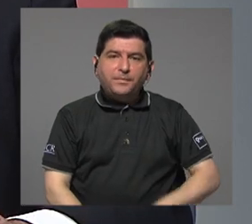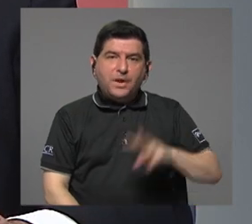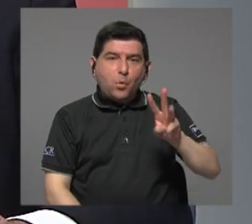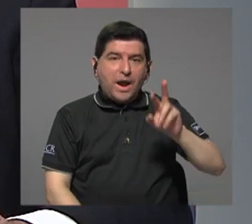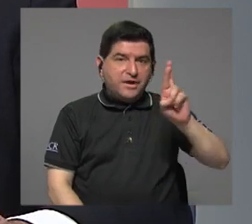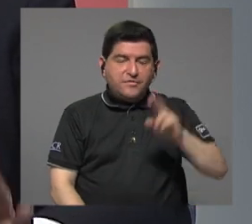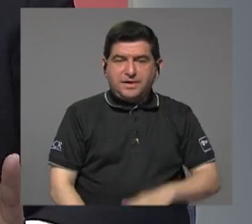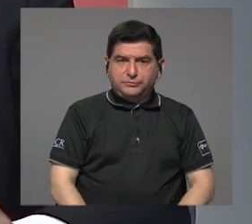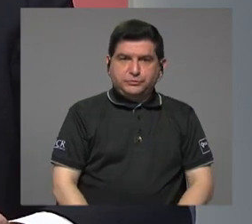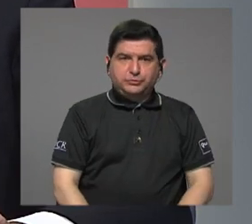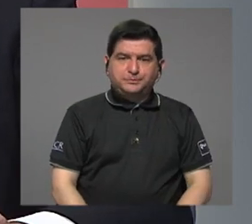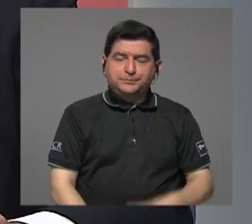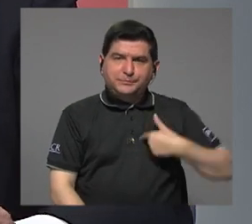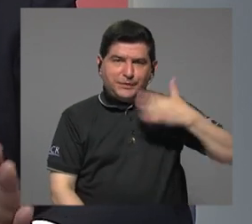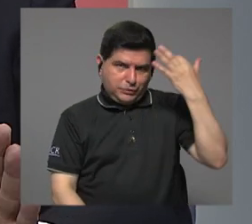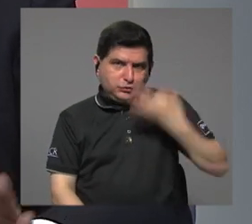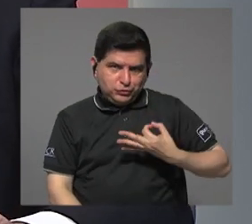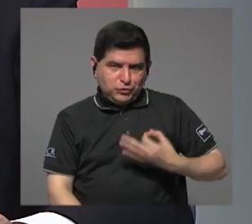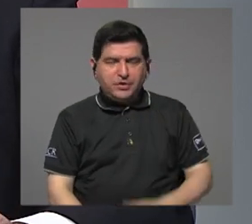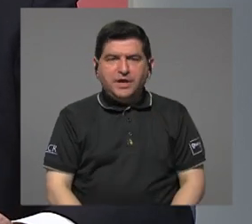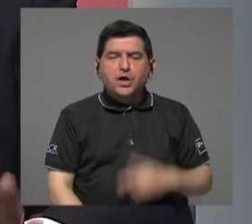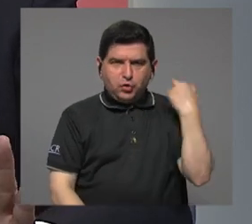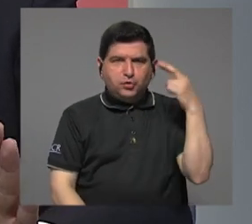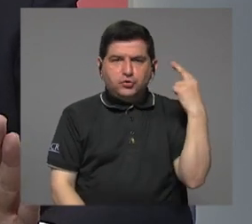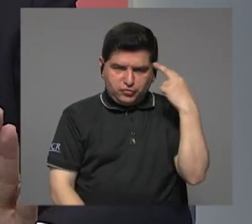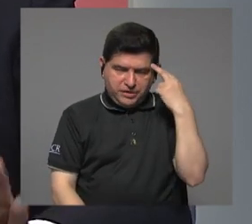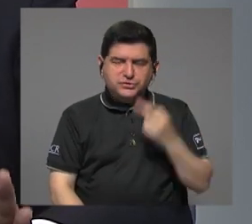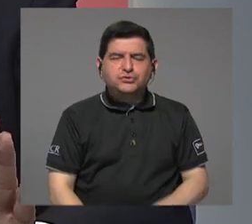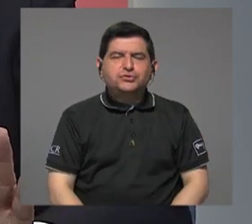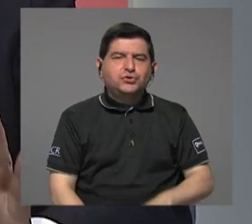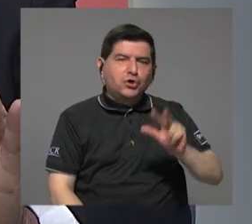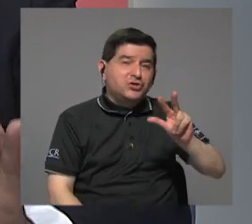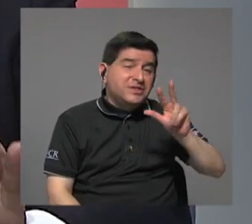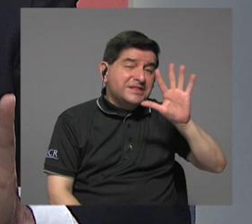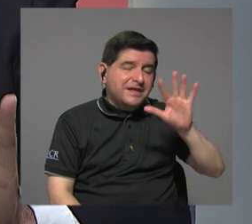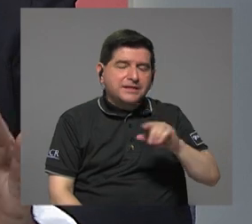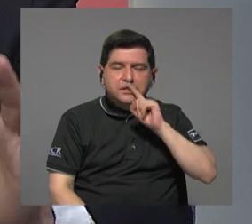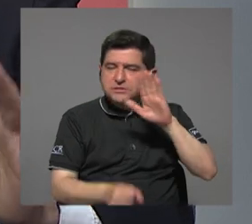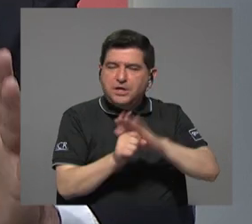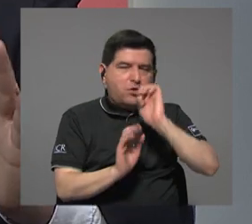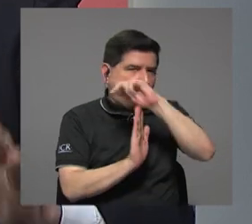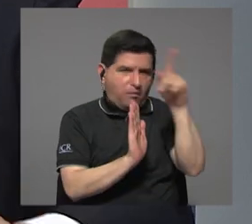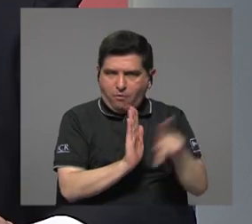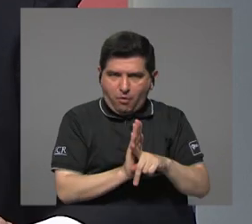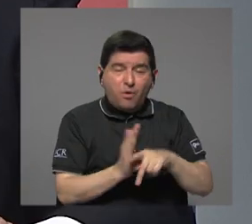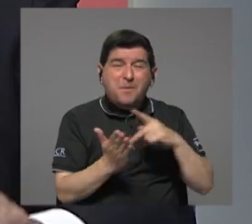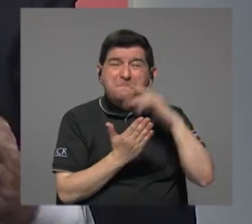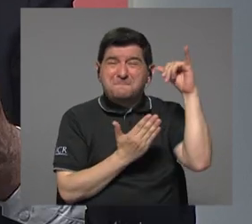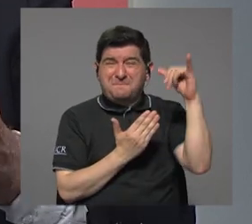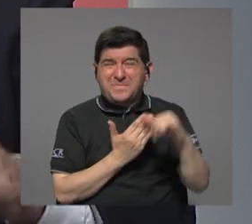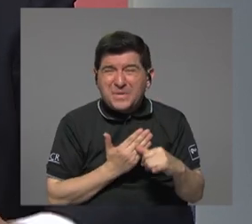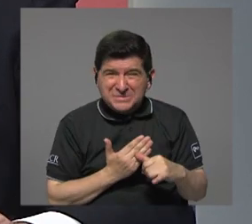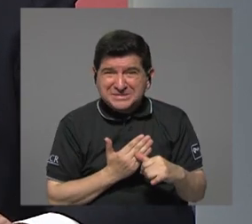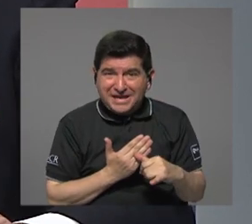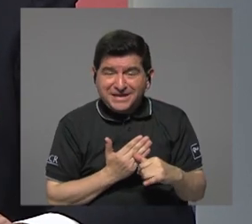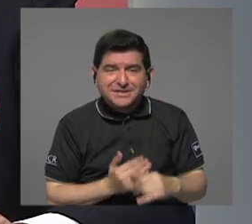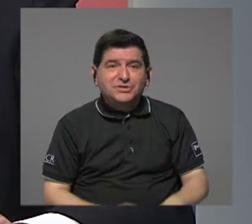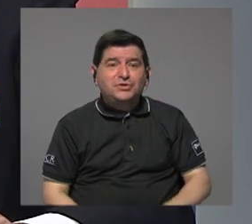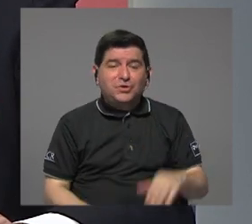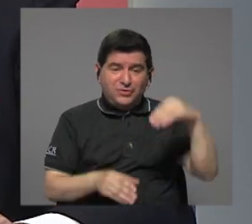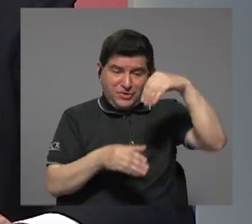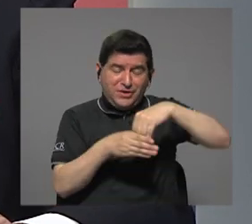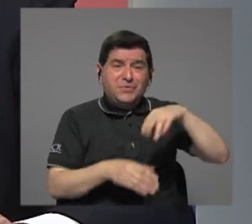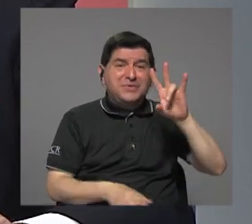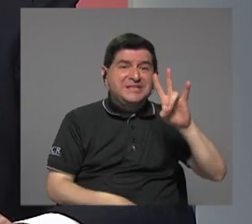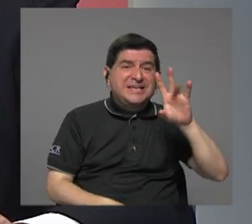y yo creo que le doy la razón 35 inconstitucionalidades en un proyecto de 70 artículos